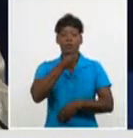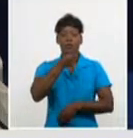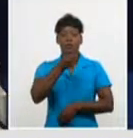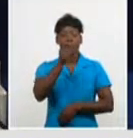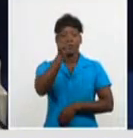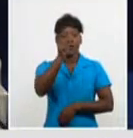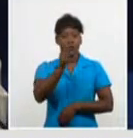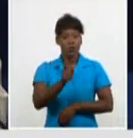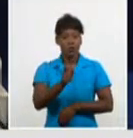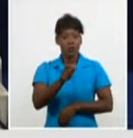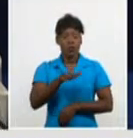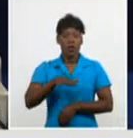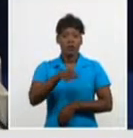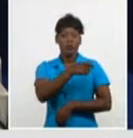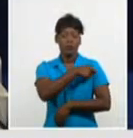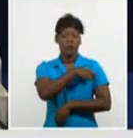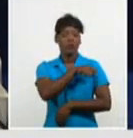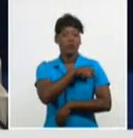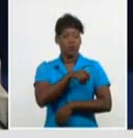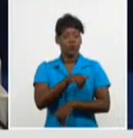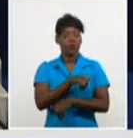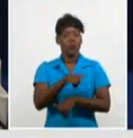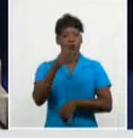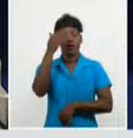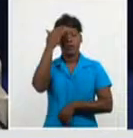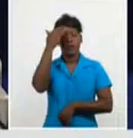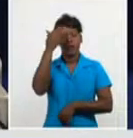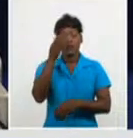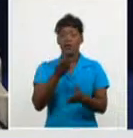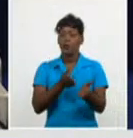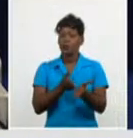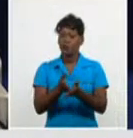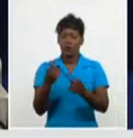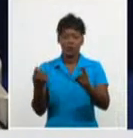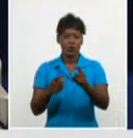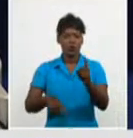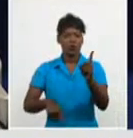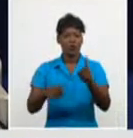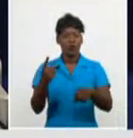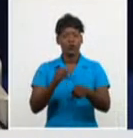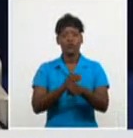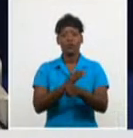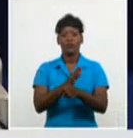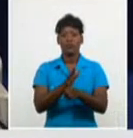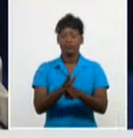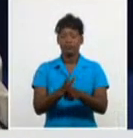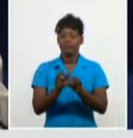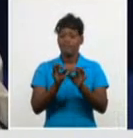las personas que nos siguen. Y seguimos en combate. Realmente